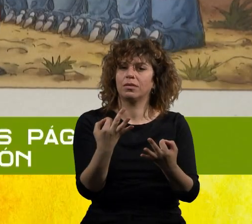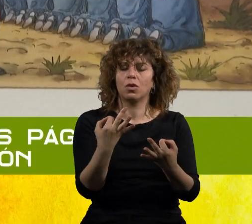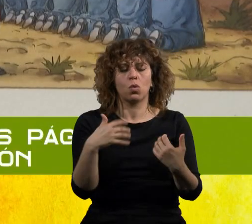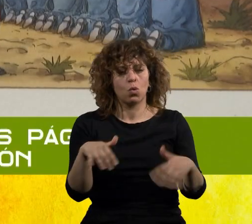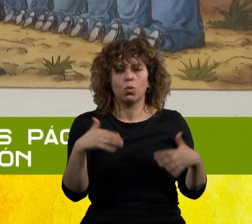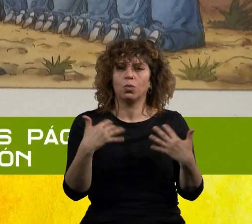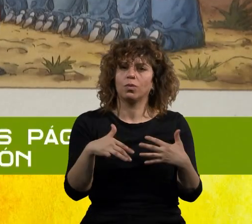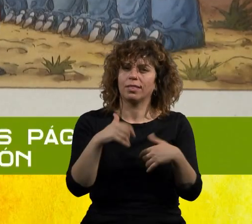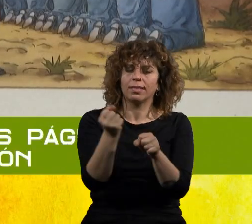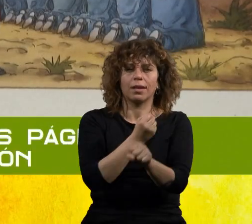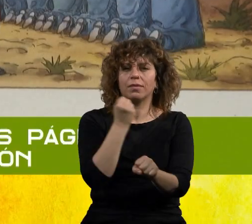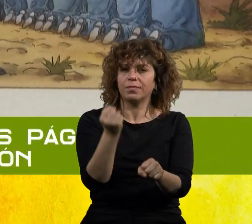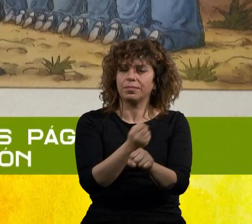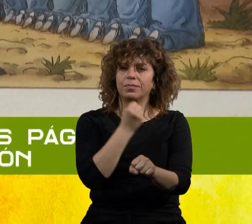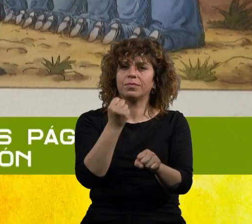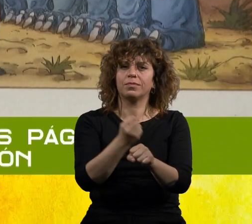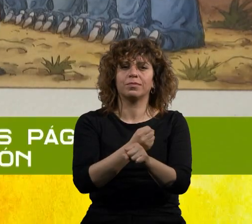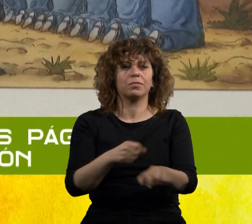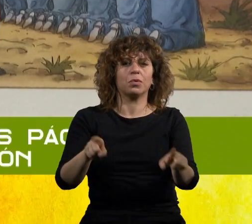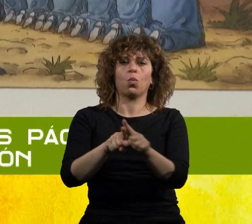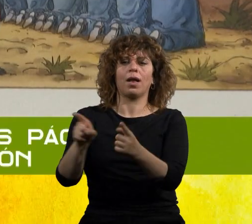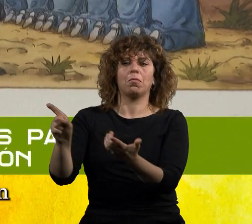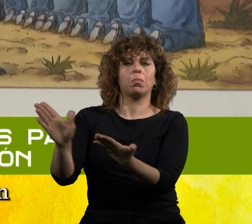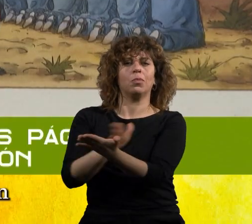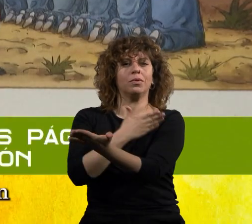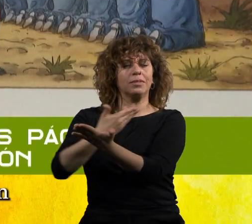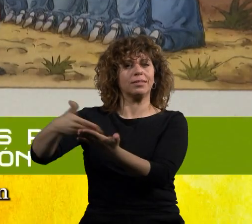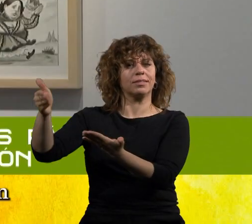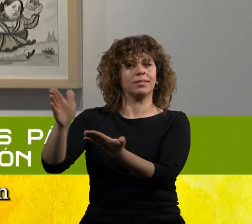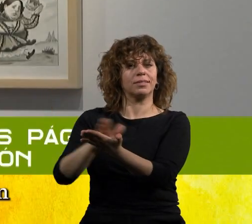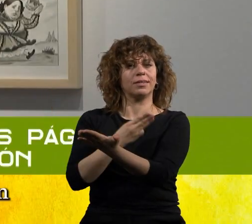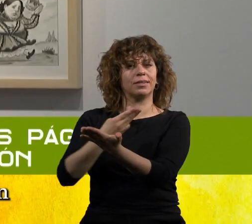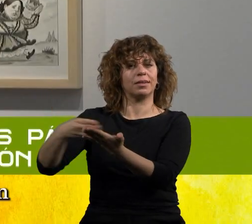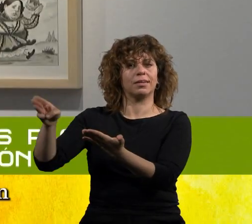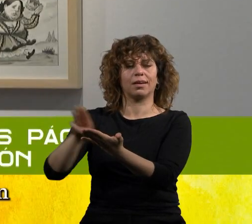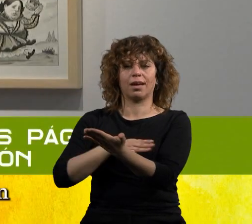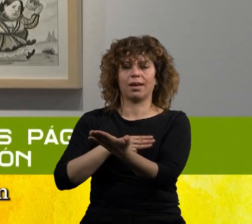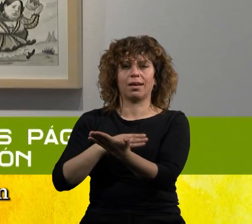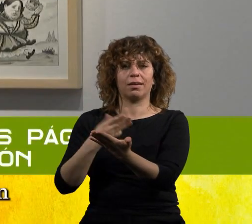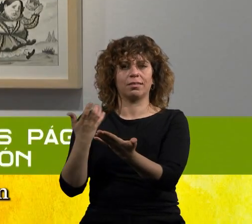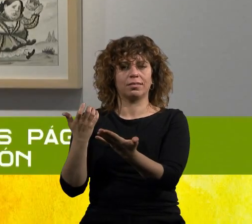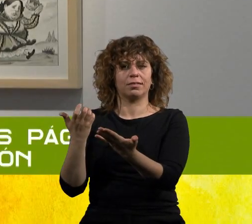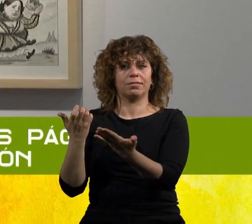trabajo casi como cuando haces una poesía, ¿no? Que no es lo mismo que una novela, en la que hay que